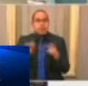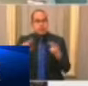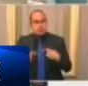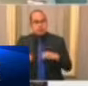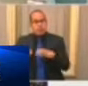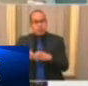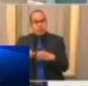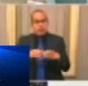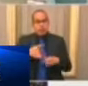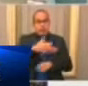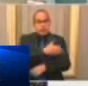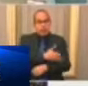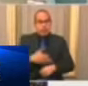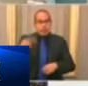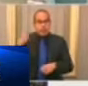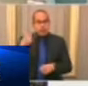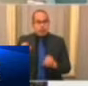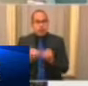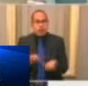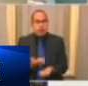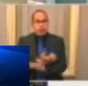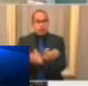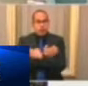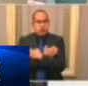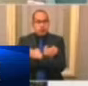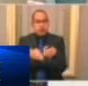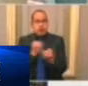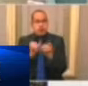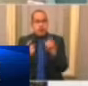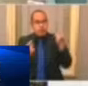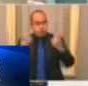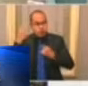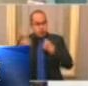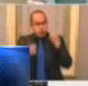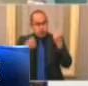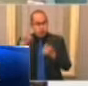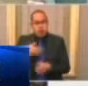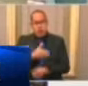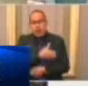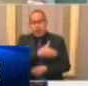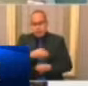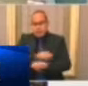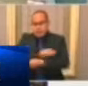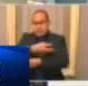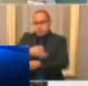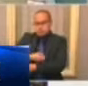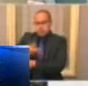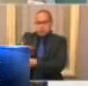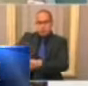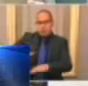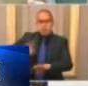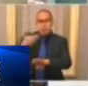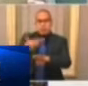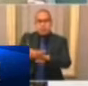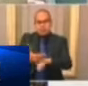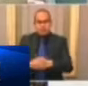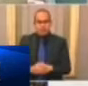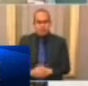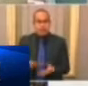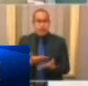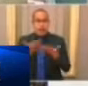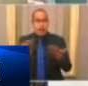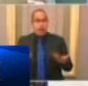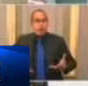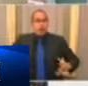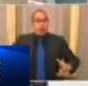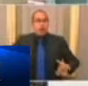poblanas, la educación, el turismo y el campo. Es por eso que hoy debemos abonar todos